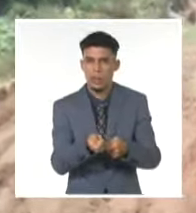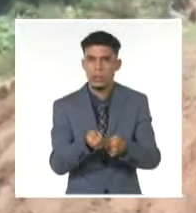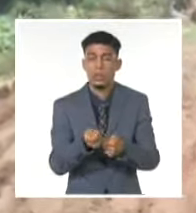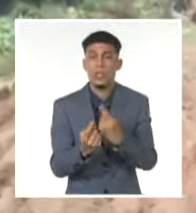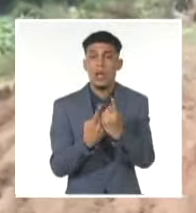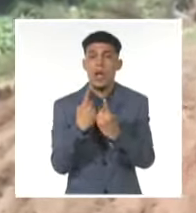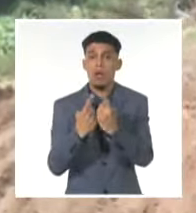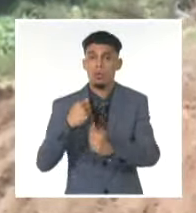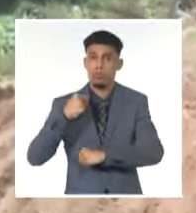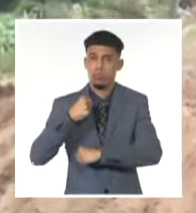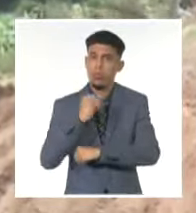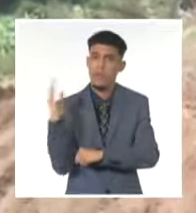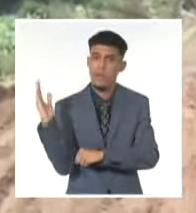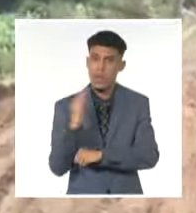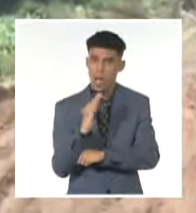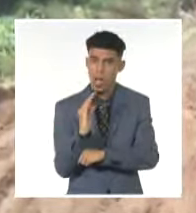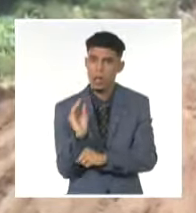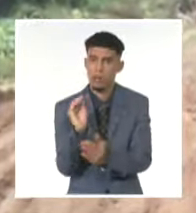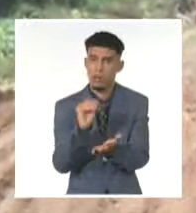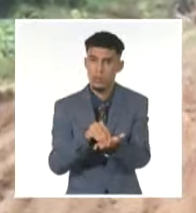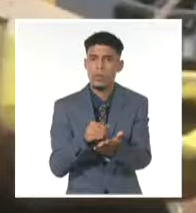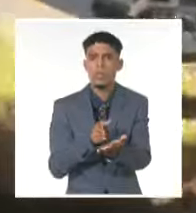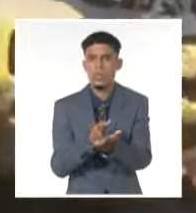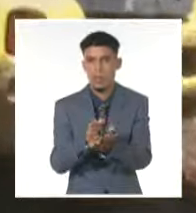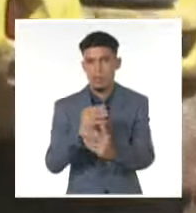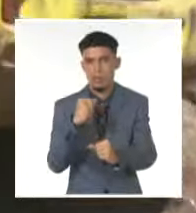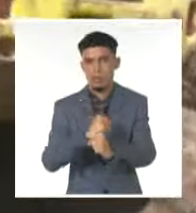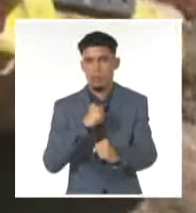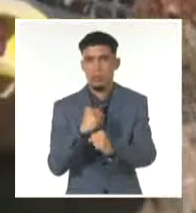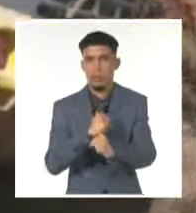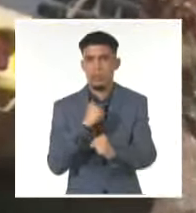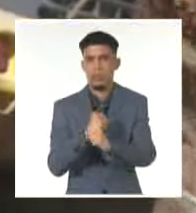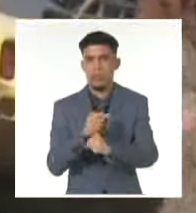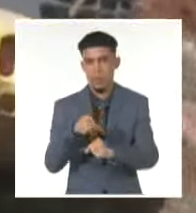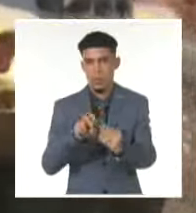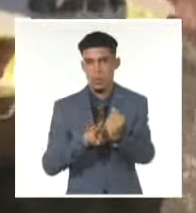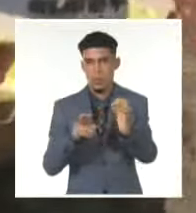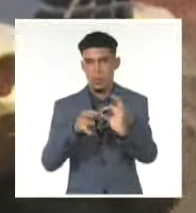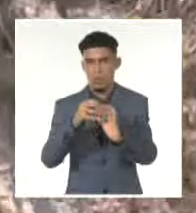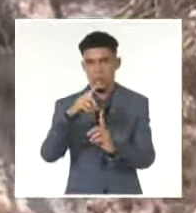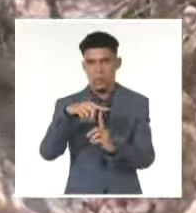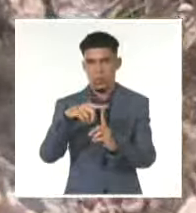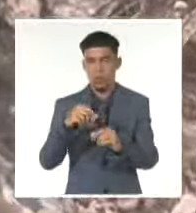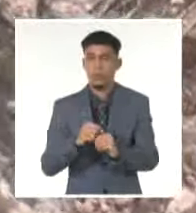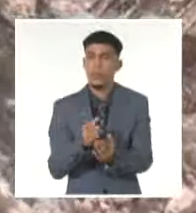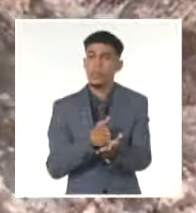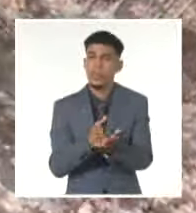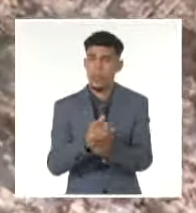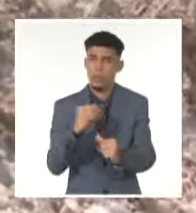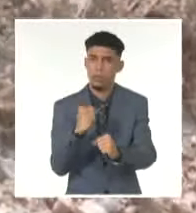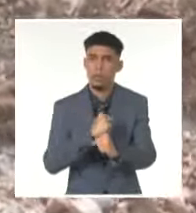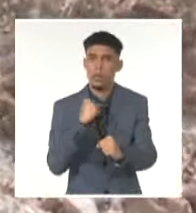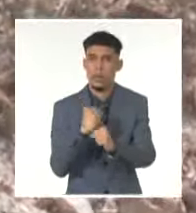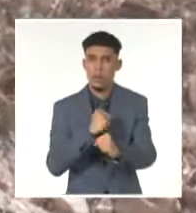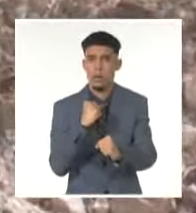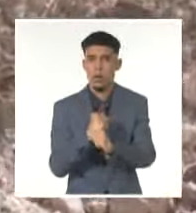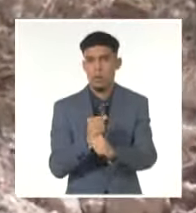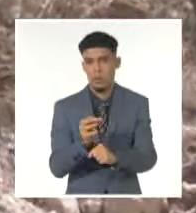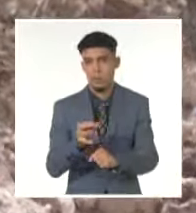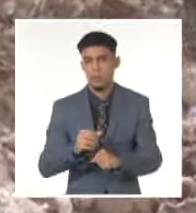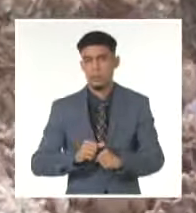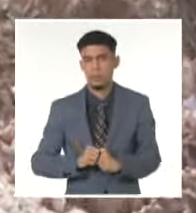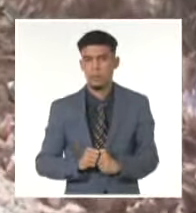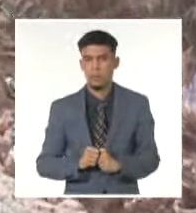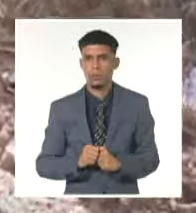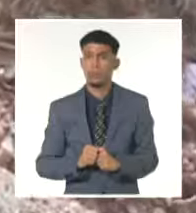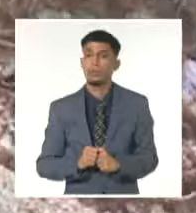incorporar aquí de nuestra empresa para seguir dándole paso aquí a los guantanameros. Las labores prosiguen bajo la anuencia del Ministerio de la Construcción. Hay que